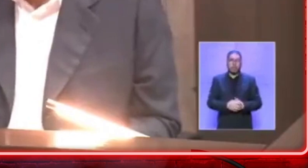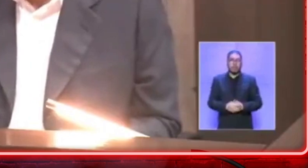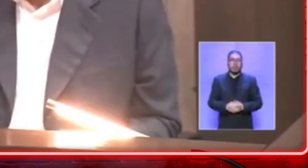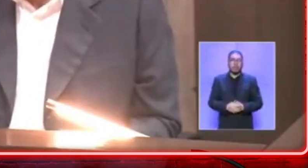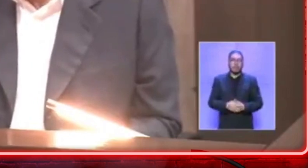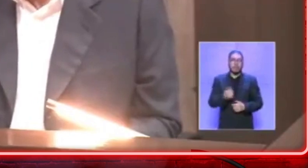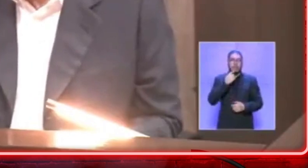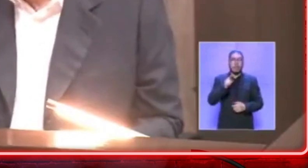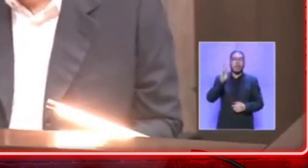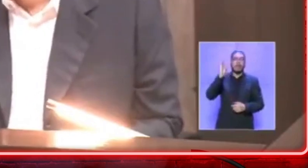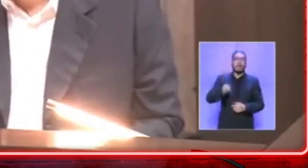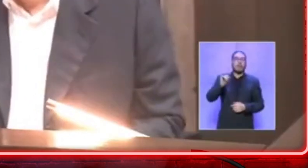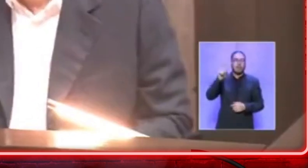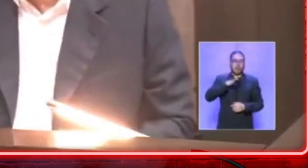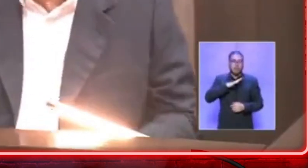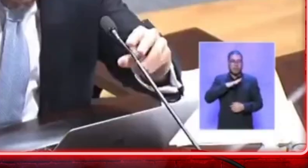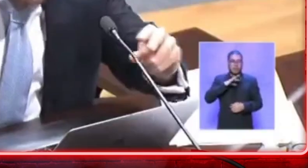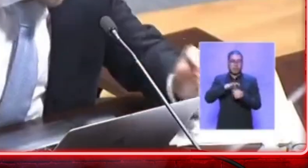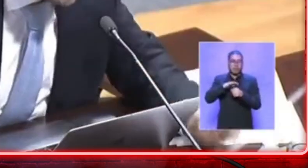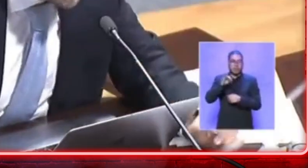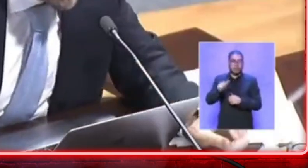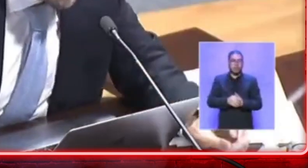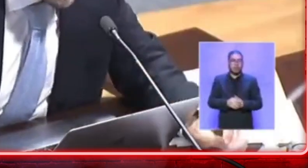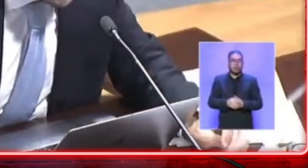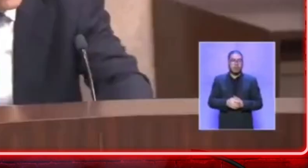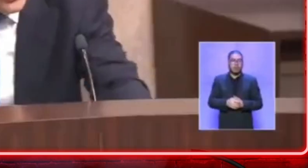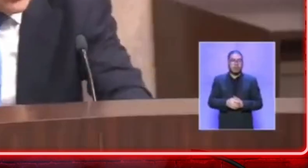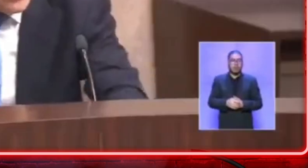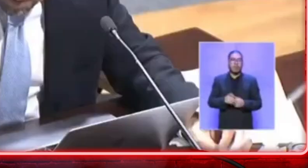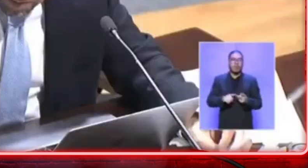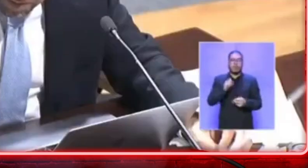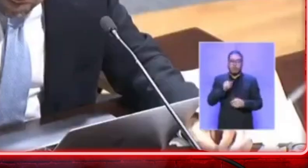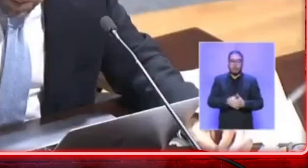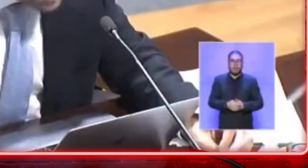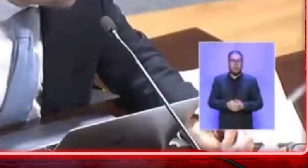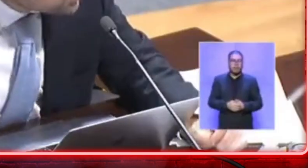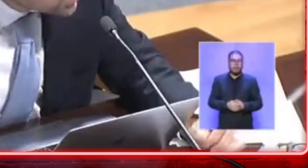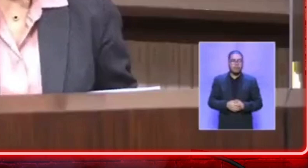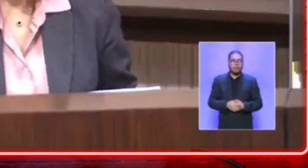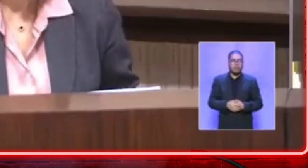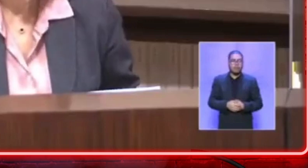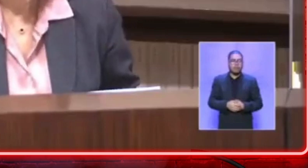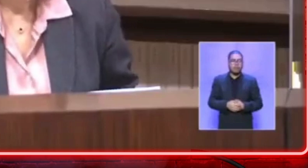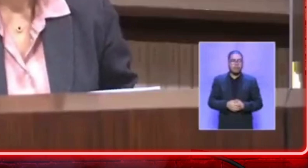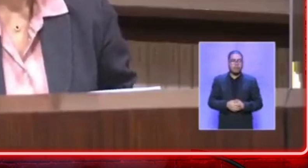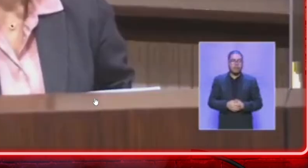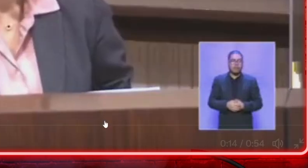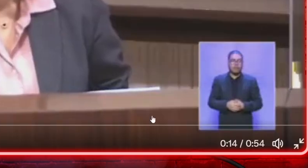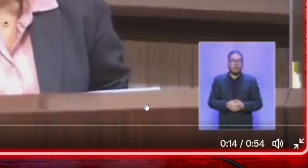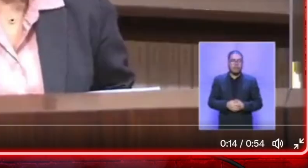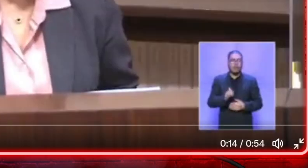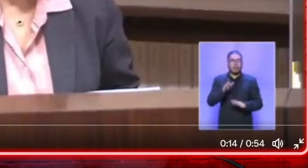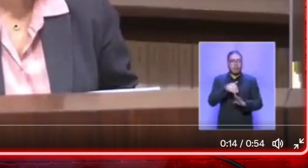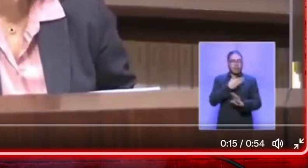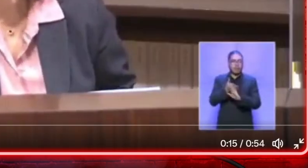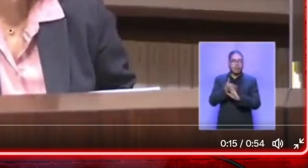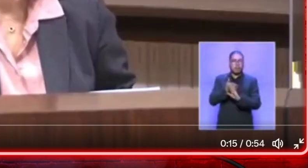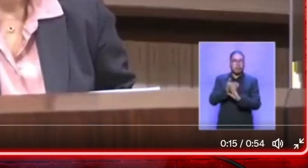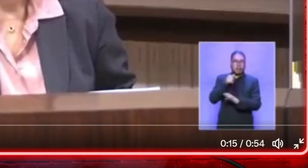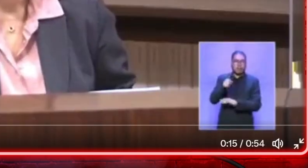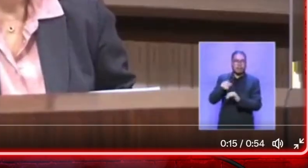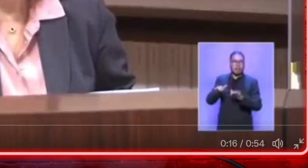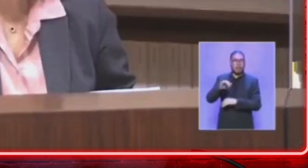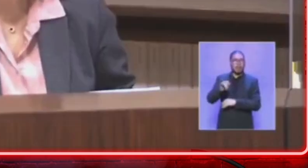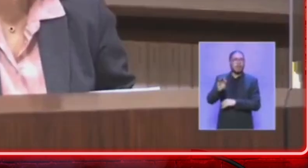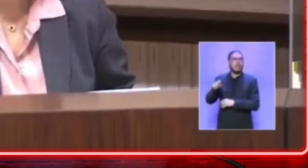la Mata Pizaña. A favor, y en el J46 emitir un voto razonable. Magistrado Andrés Infante González. Con los proyectos. Magistrada Mónica Lalizoto Fregoso. En contra del